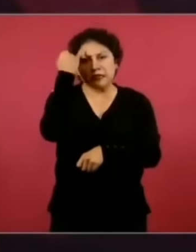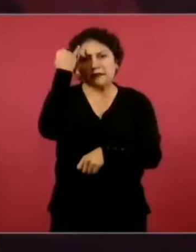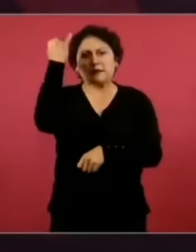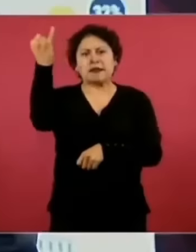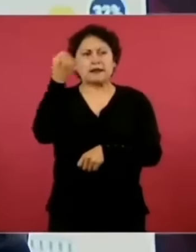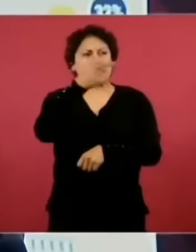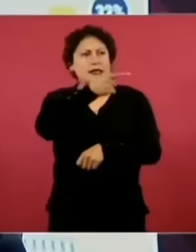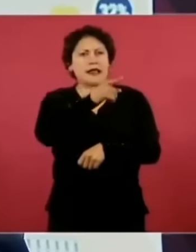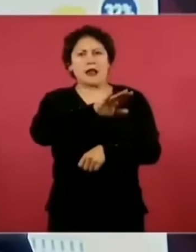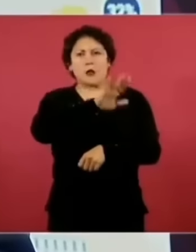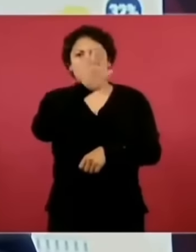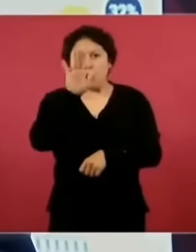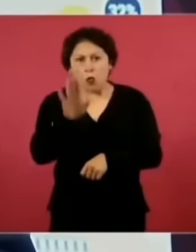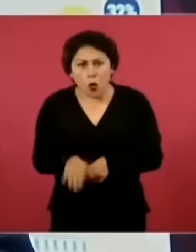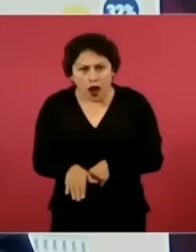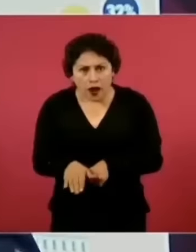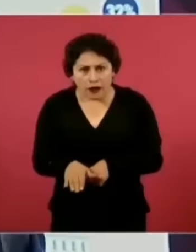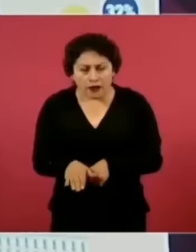vida.